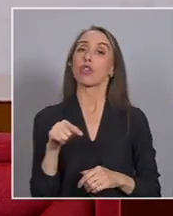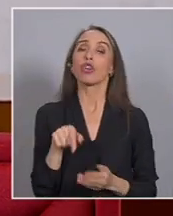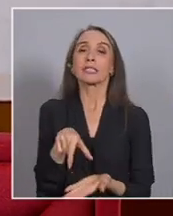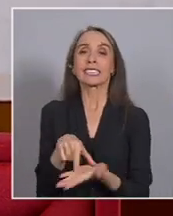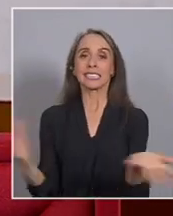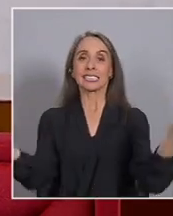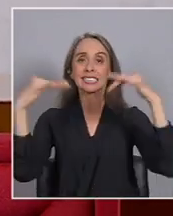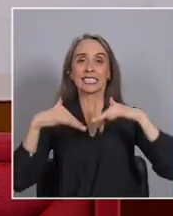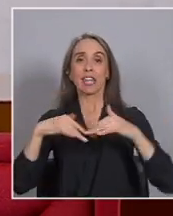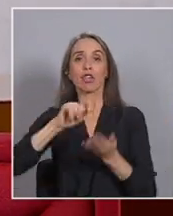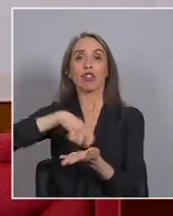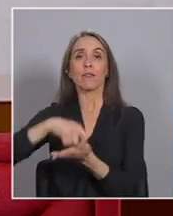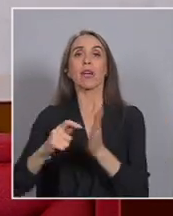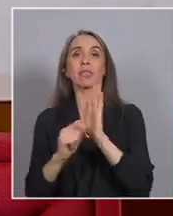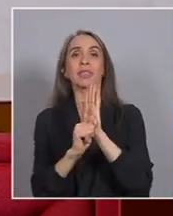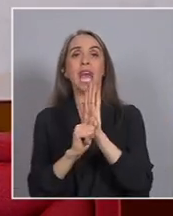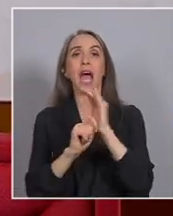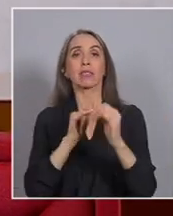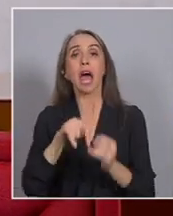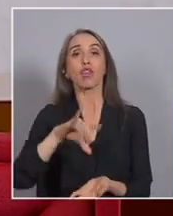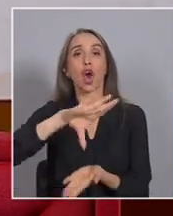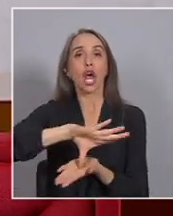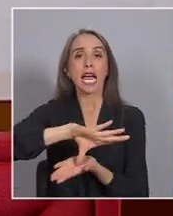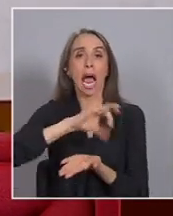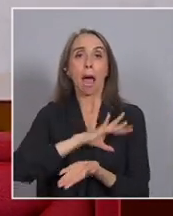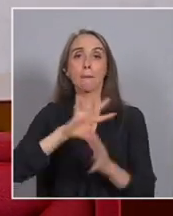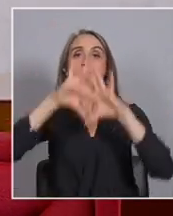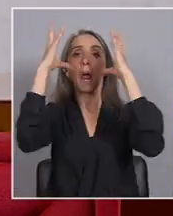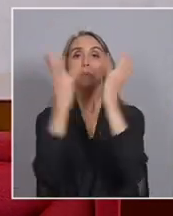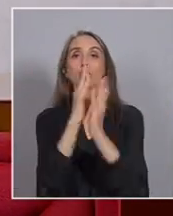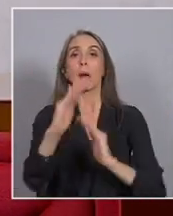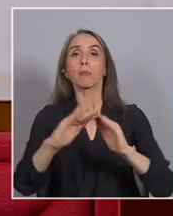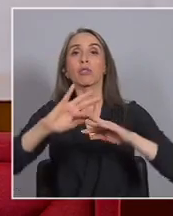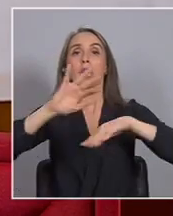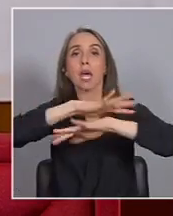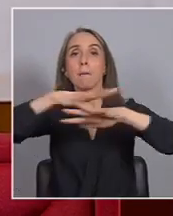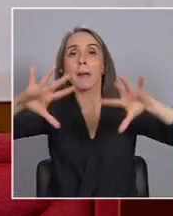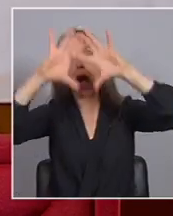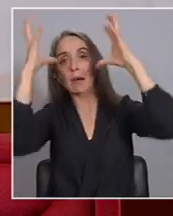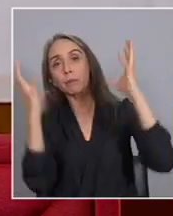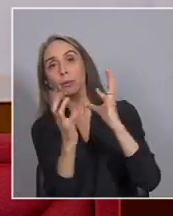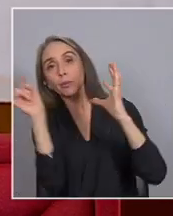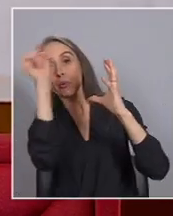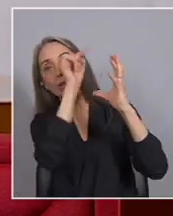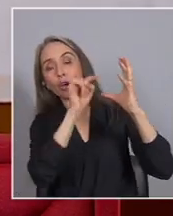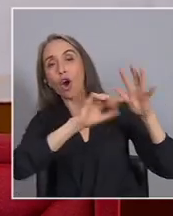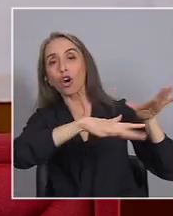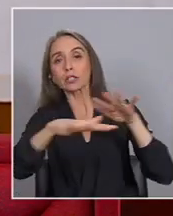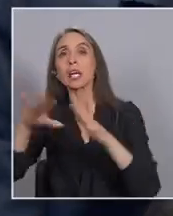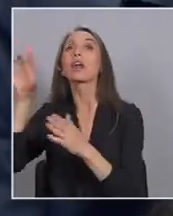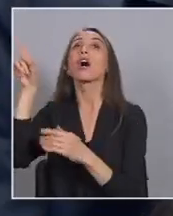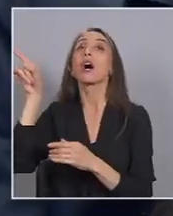sede del tratado, apostando a ser capital mundial de la protección de los océanos,